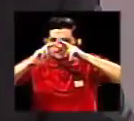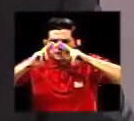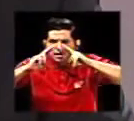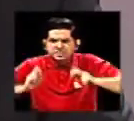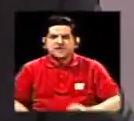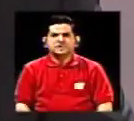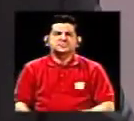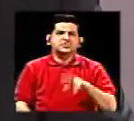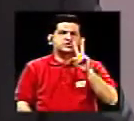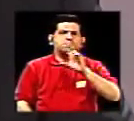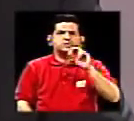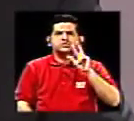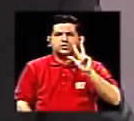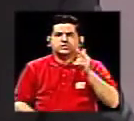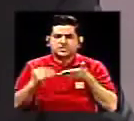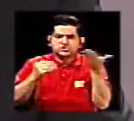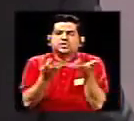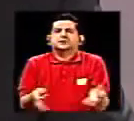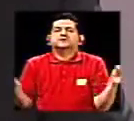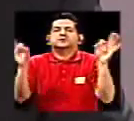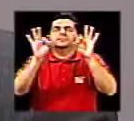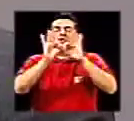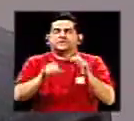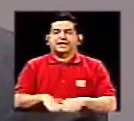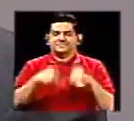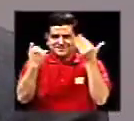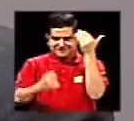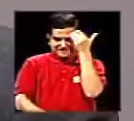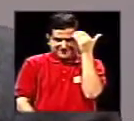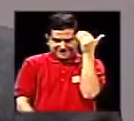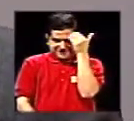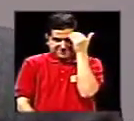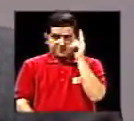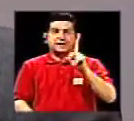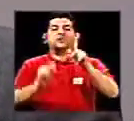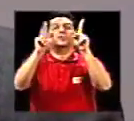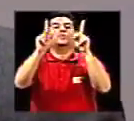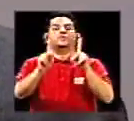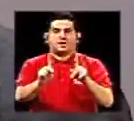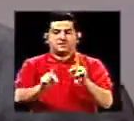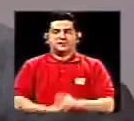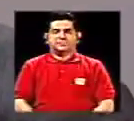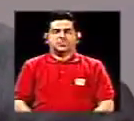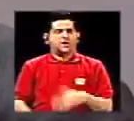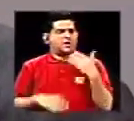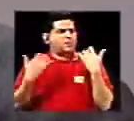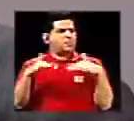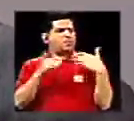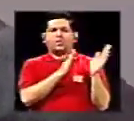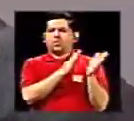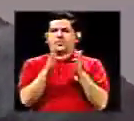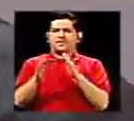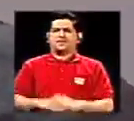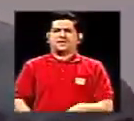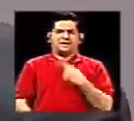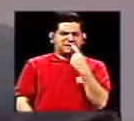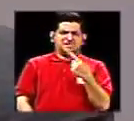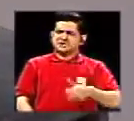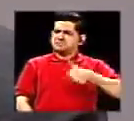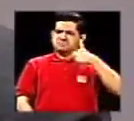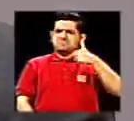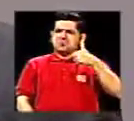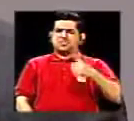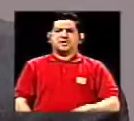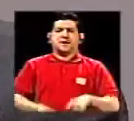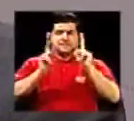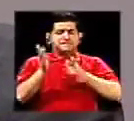daban dos o tres elementos para nosotros fundamentales. Lo que ya sabíamos, una persona más que preparada, la ponían como súper preparada, una